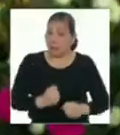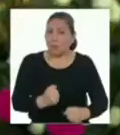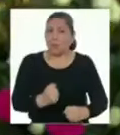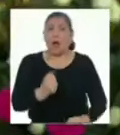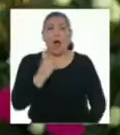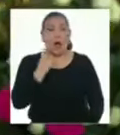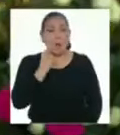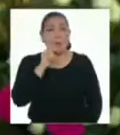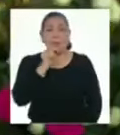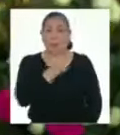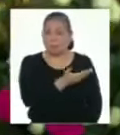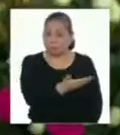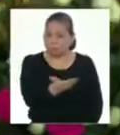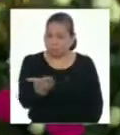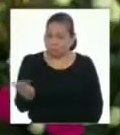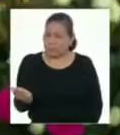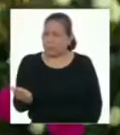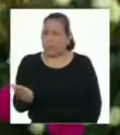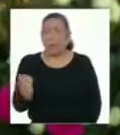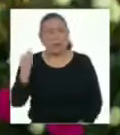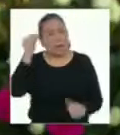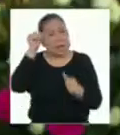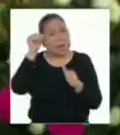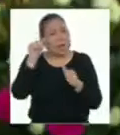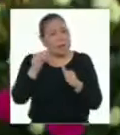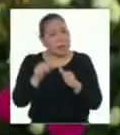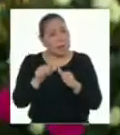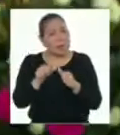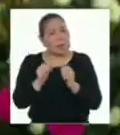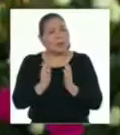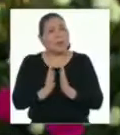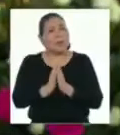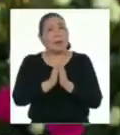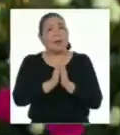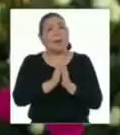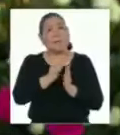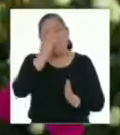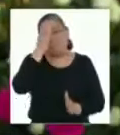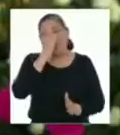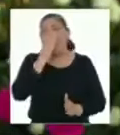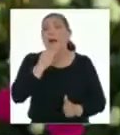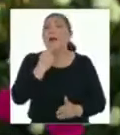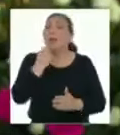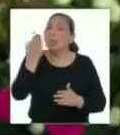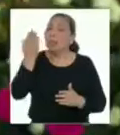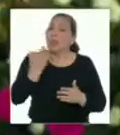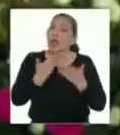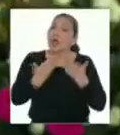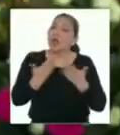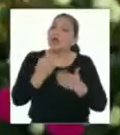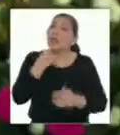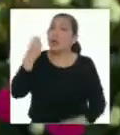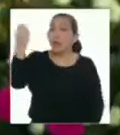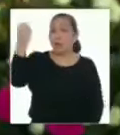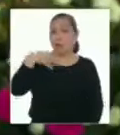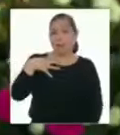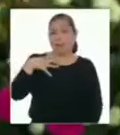hermanas, vamos a recordar en las meditaciones del Santo Padre brevemente aquellas cosas que nos